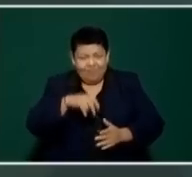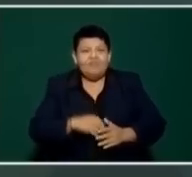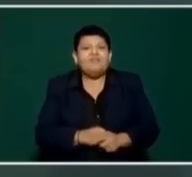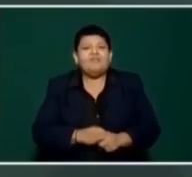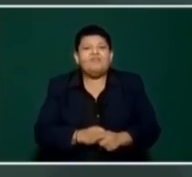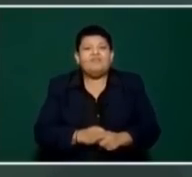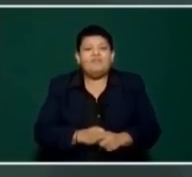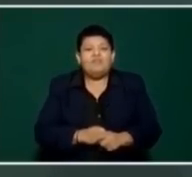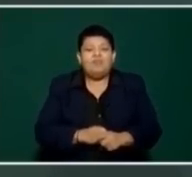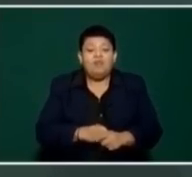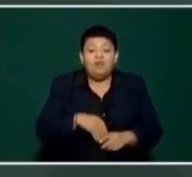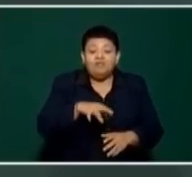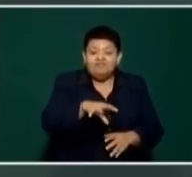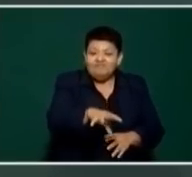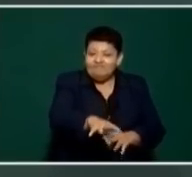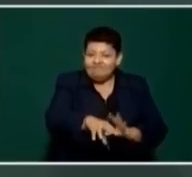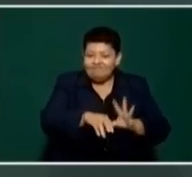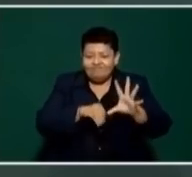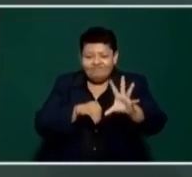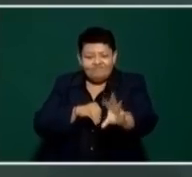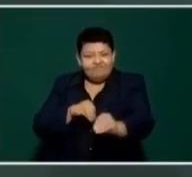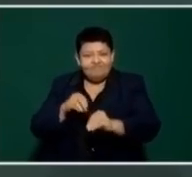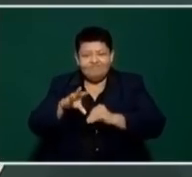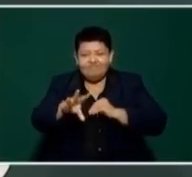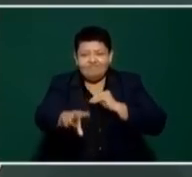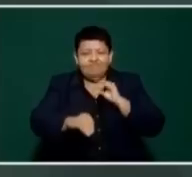se recogen